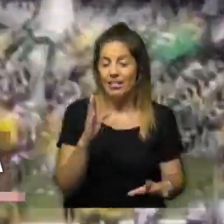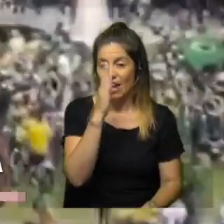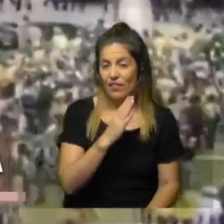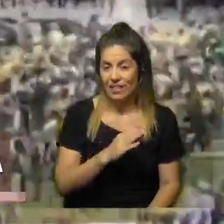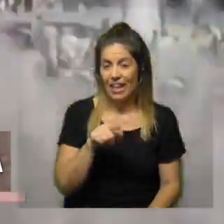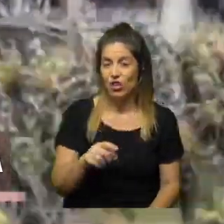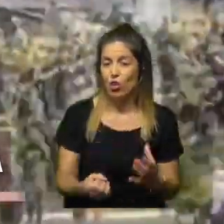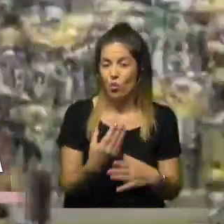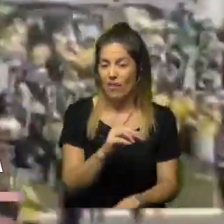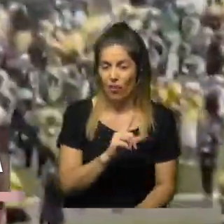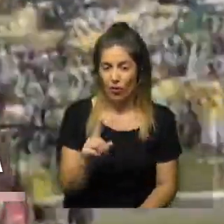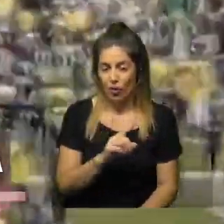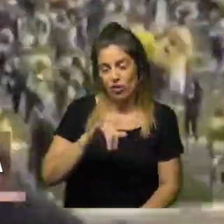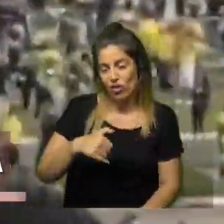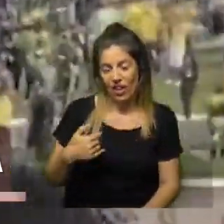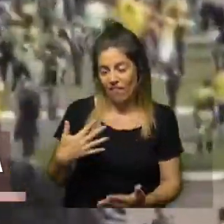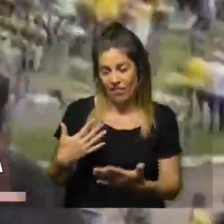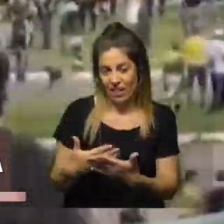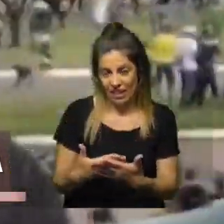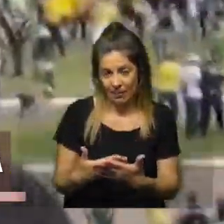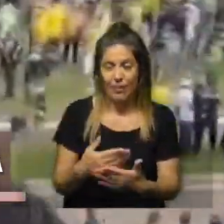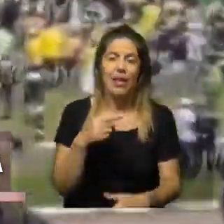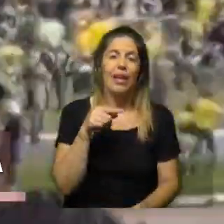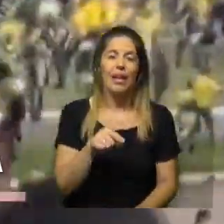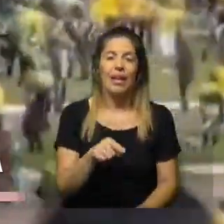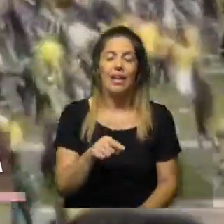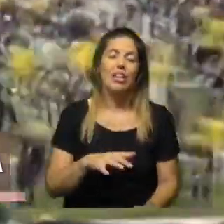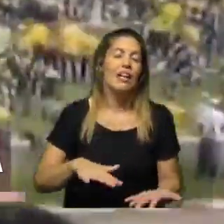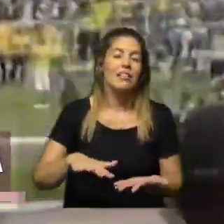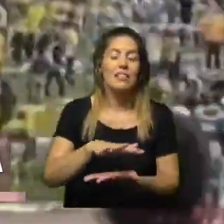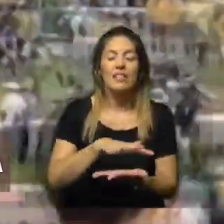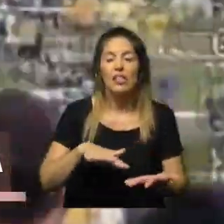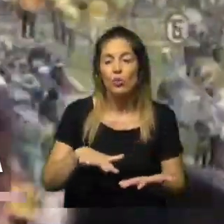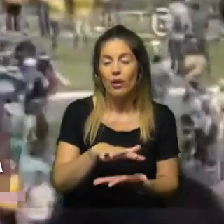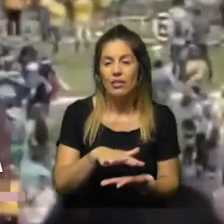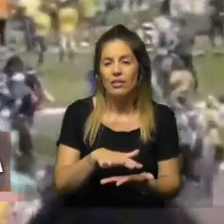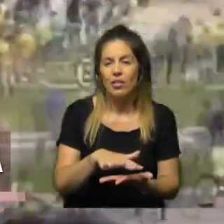parte del bolsonarismo. Esto está ocurriendo claramente con